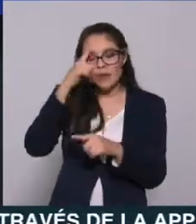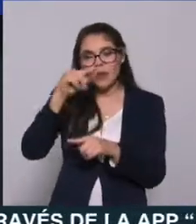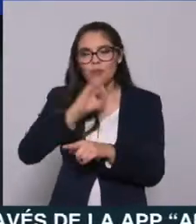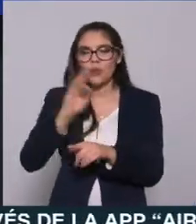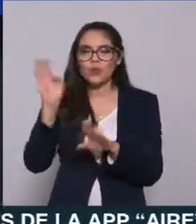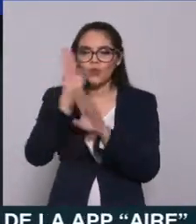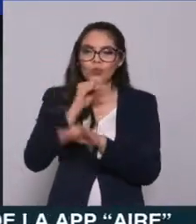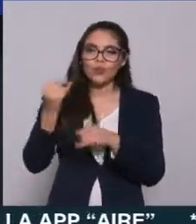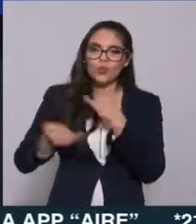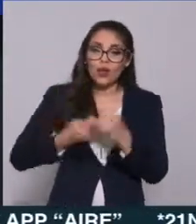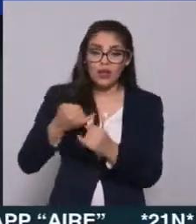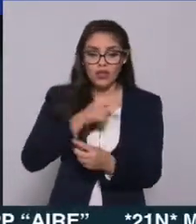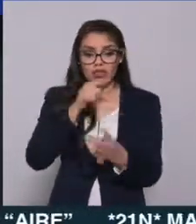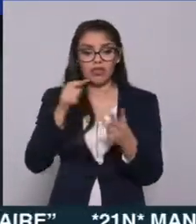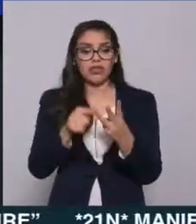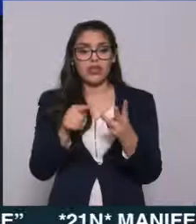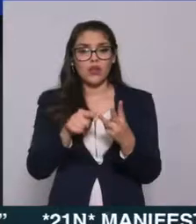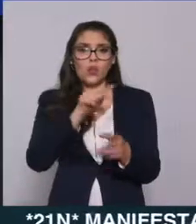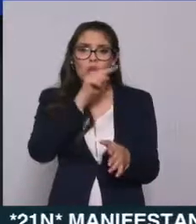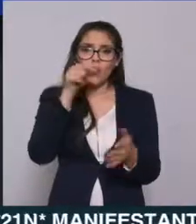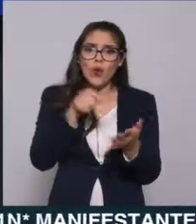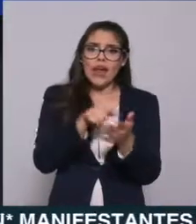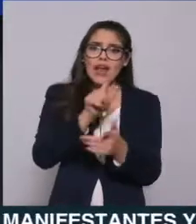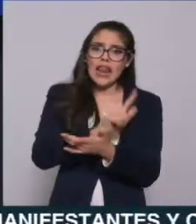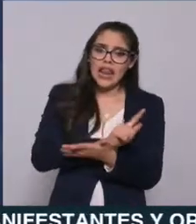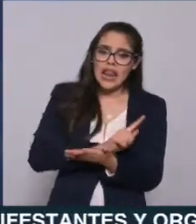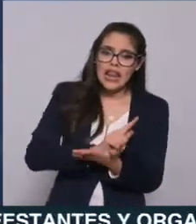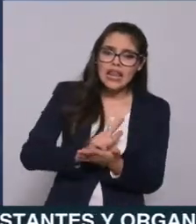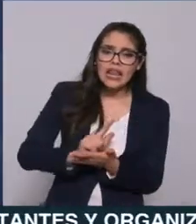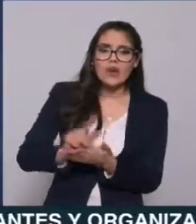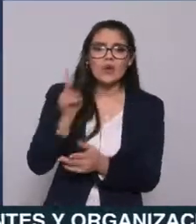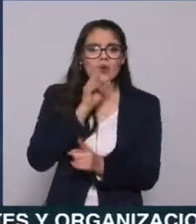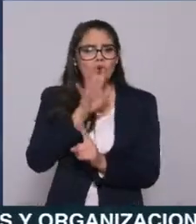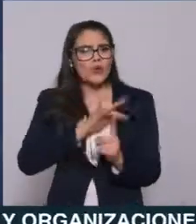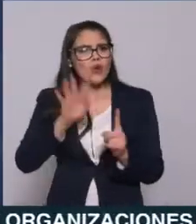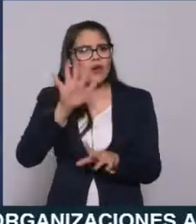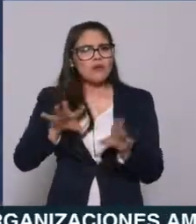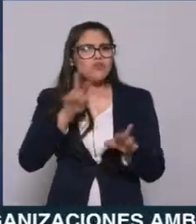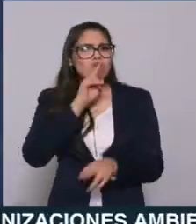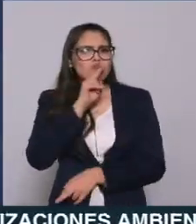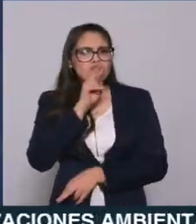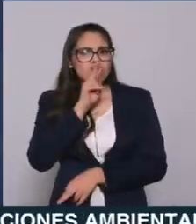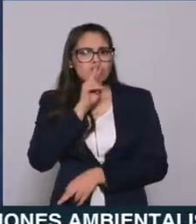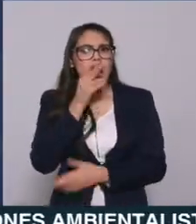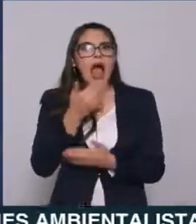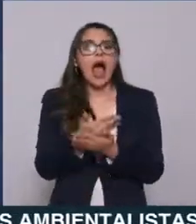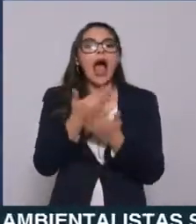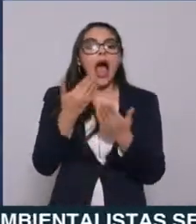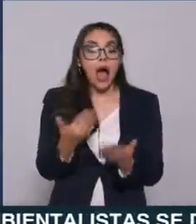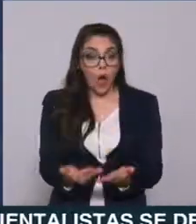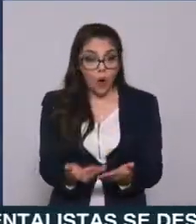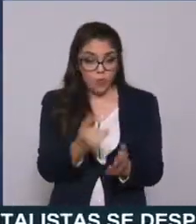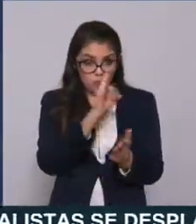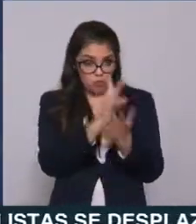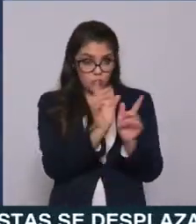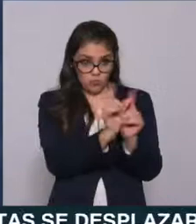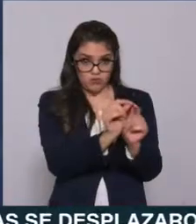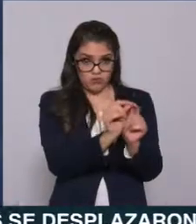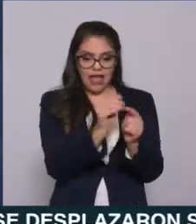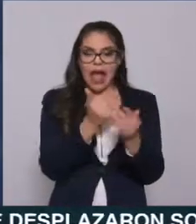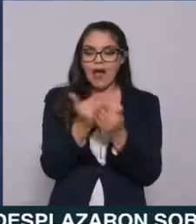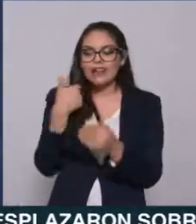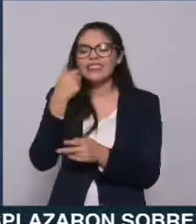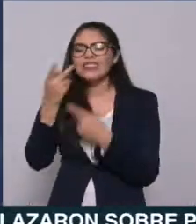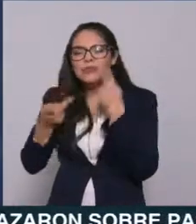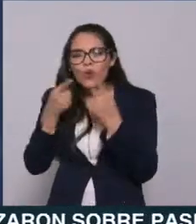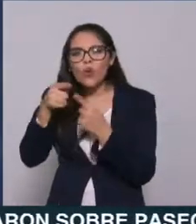y en tercer lugar, espacios limpios, y el tema ambiental les preocupa mucho. Pero ahora, ¿qué soluciones ven? Ellas en las consultas lo que han detectado